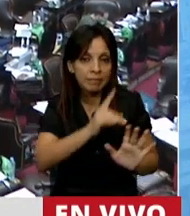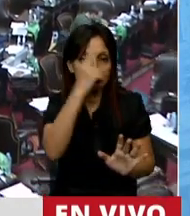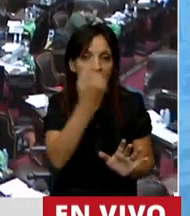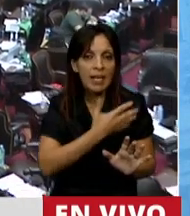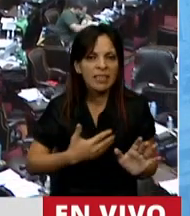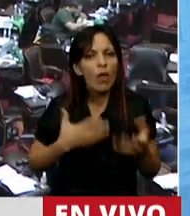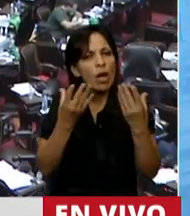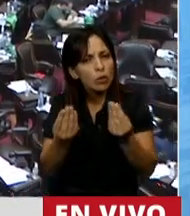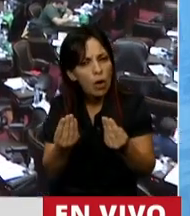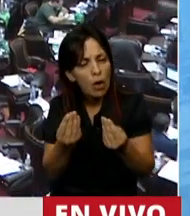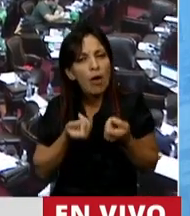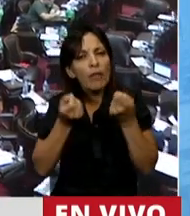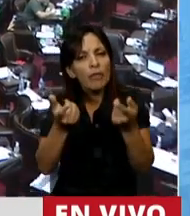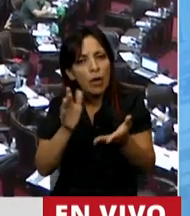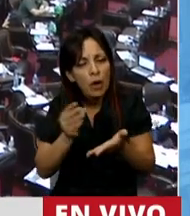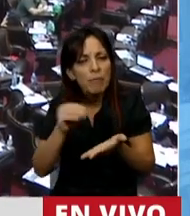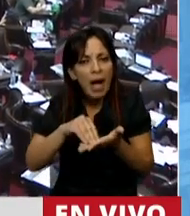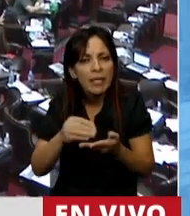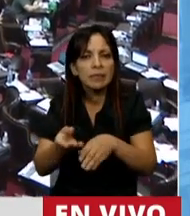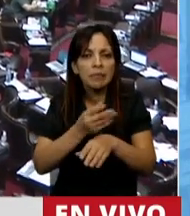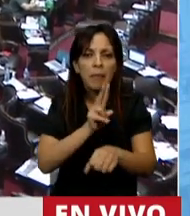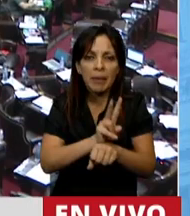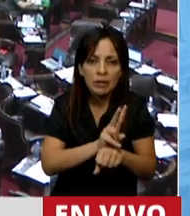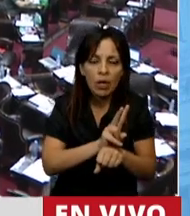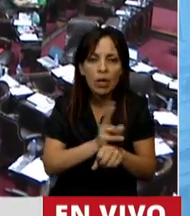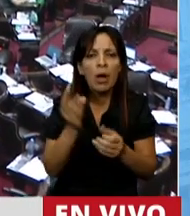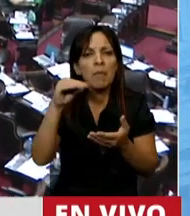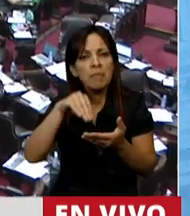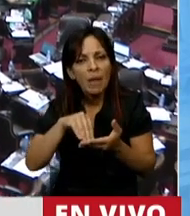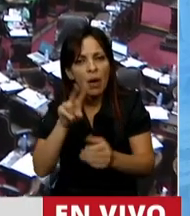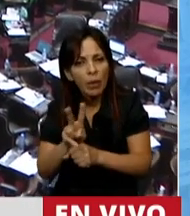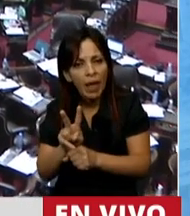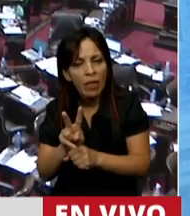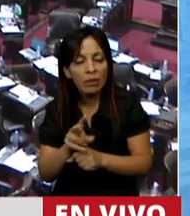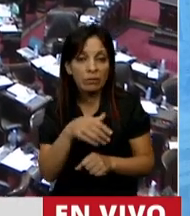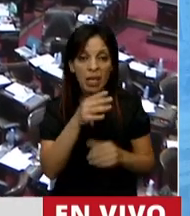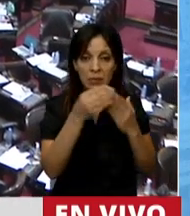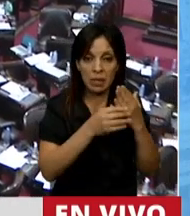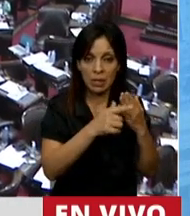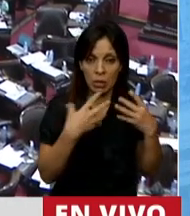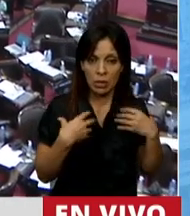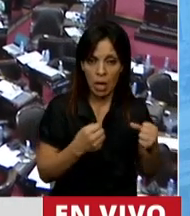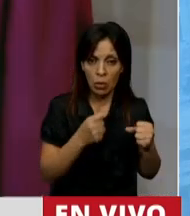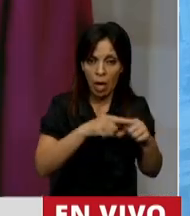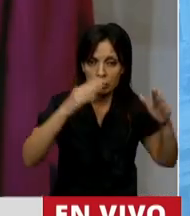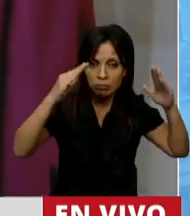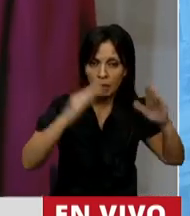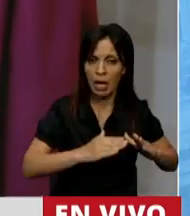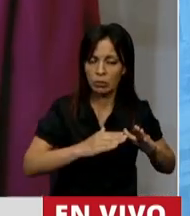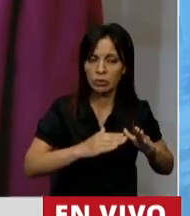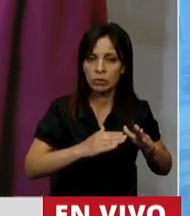más prevención o con más educación, sobre todo este nuevo Ministerio de Salud que ha disminuido el sistema